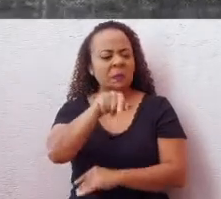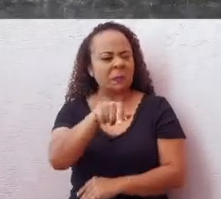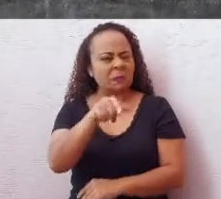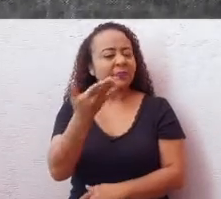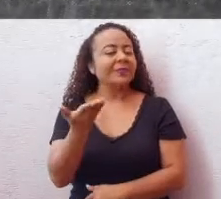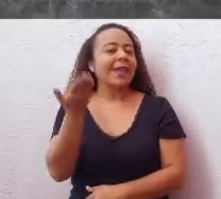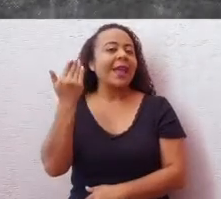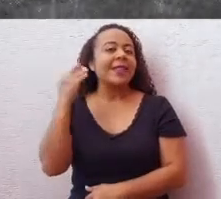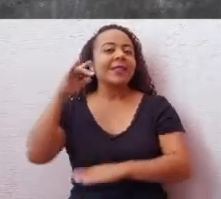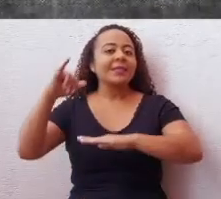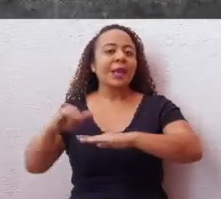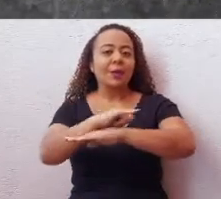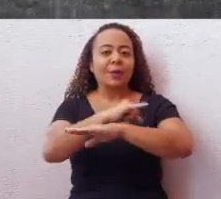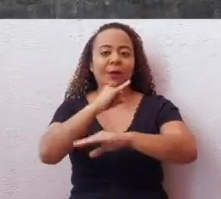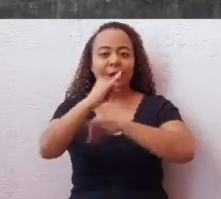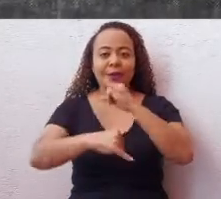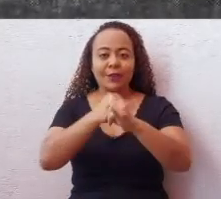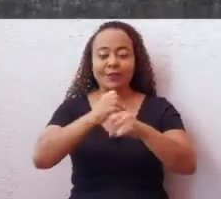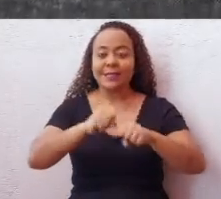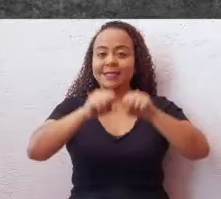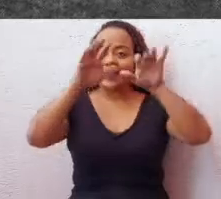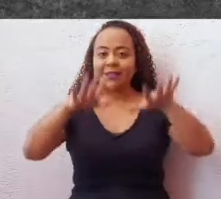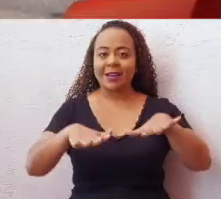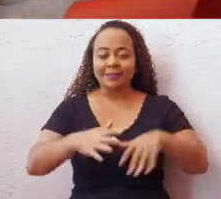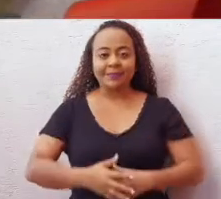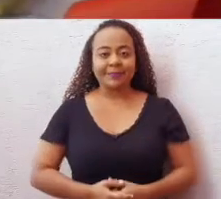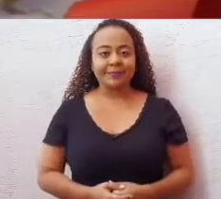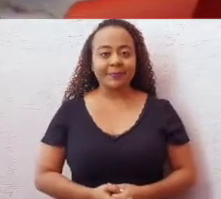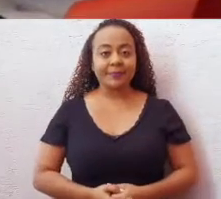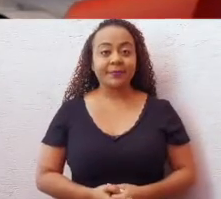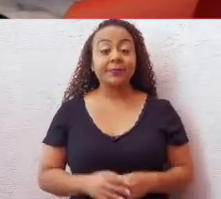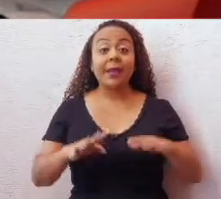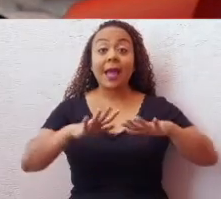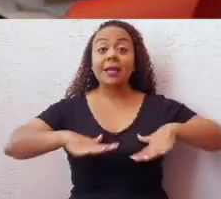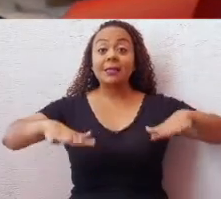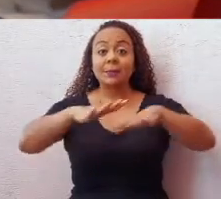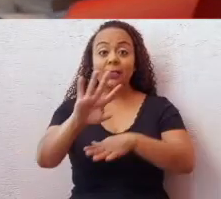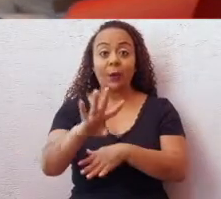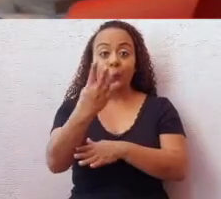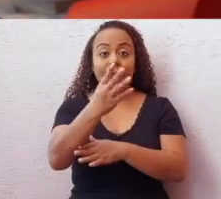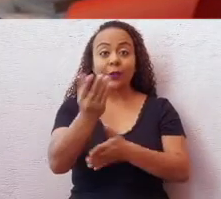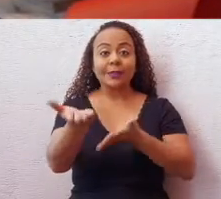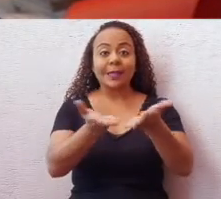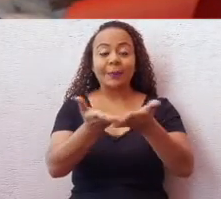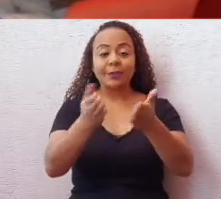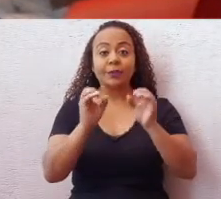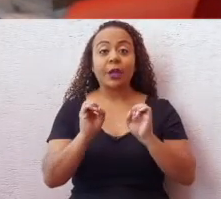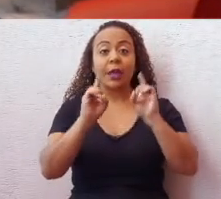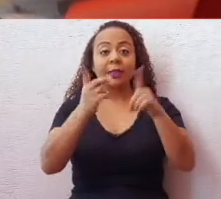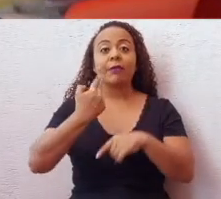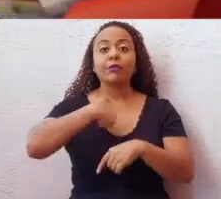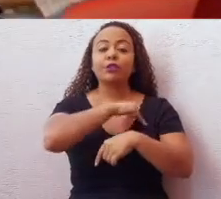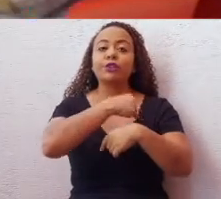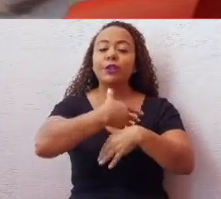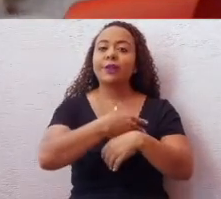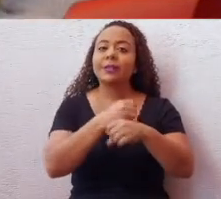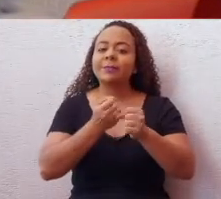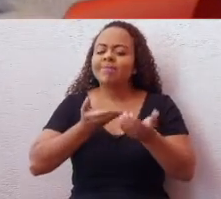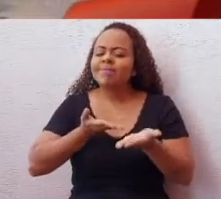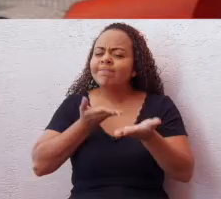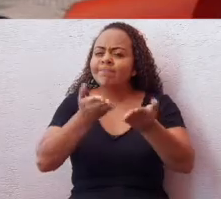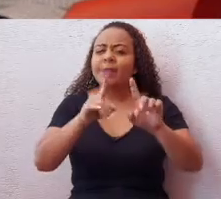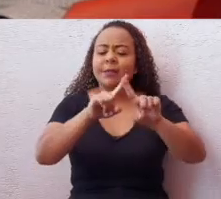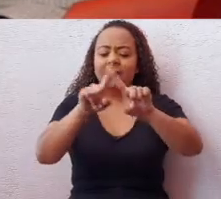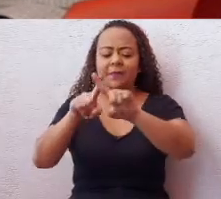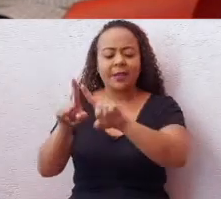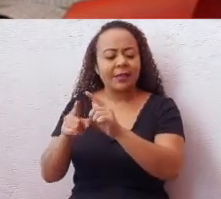fue la sede del Aeropuerto Internacional la sabana en espacio 4 y en los servicios educativos que realizamos ofrecemos